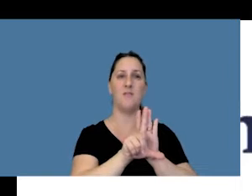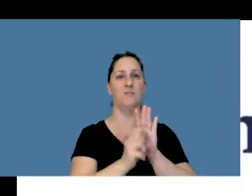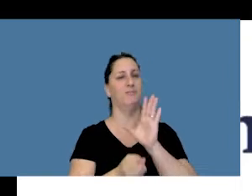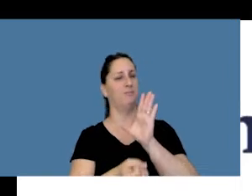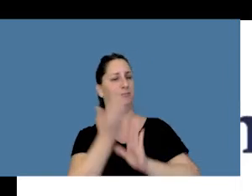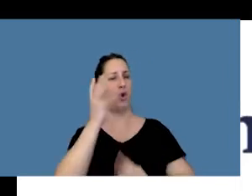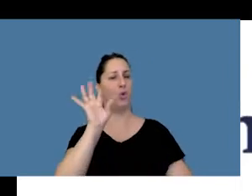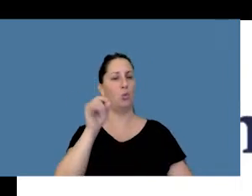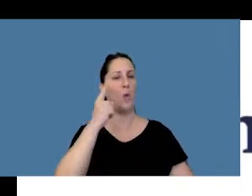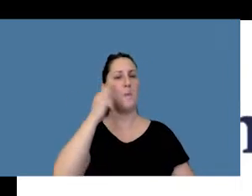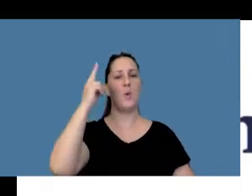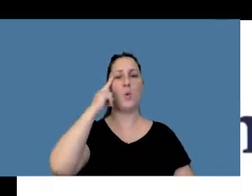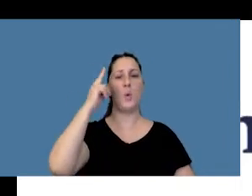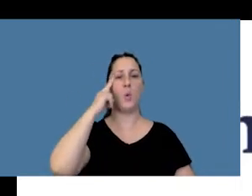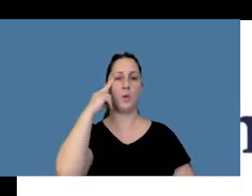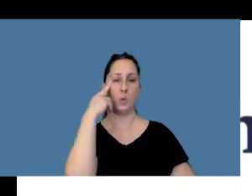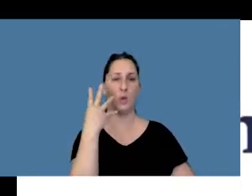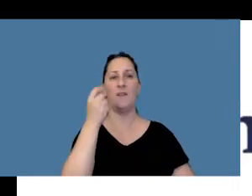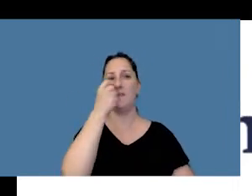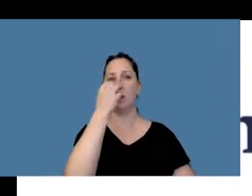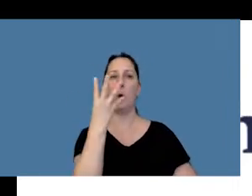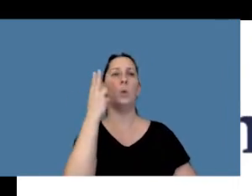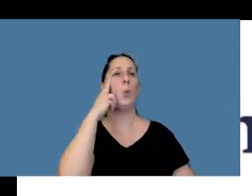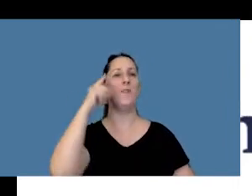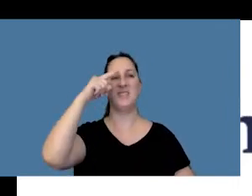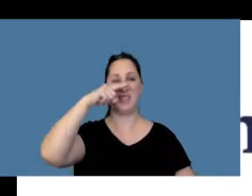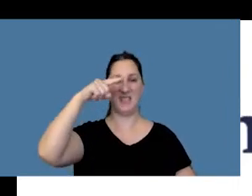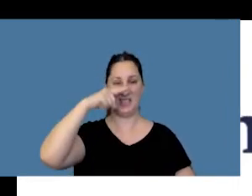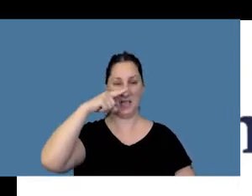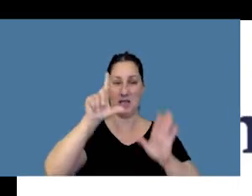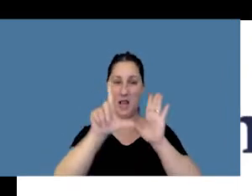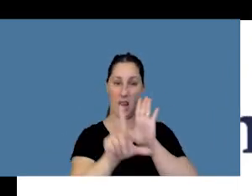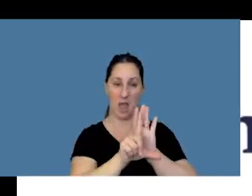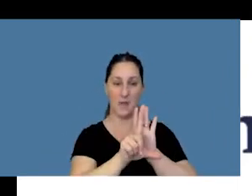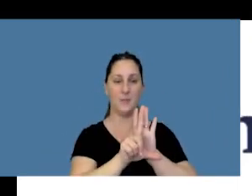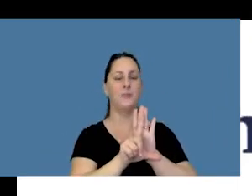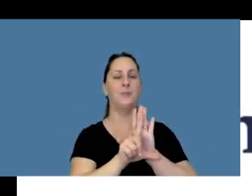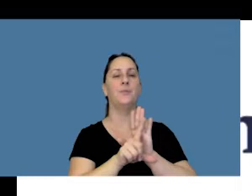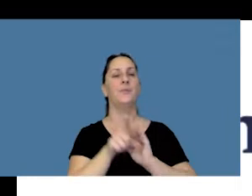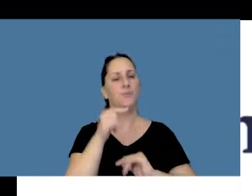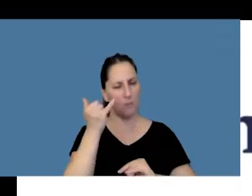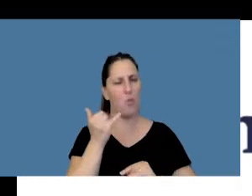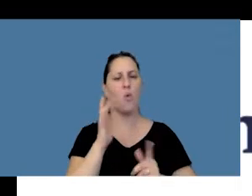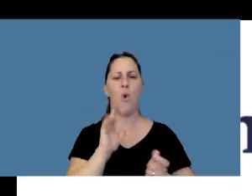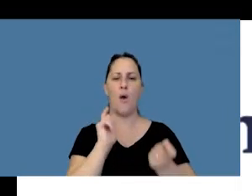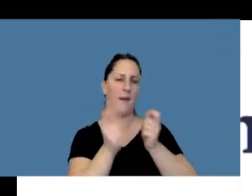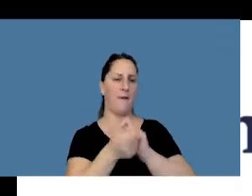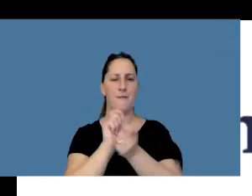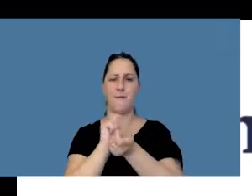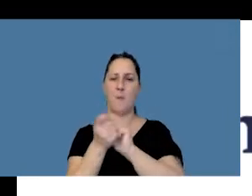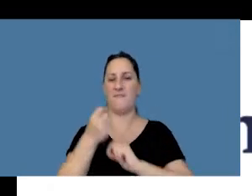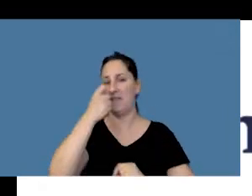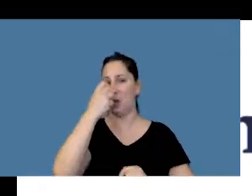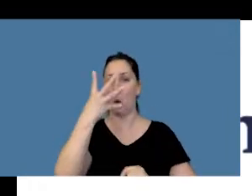en octubre del 94, es la 24977, ha habido muchísimas reformas en estos